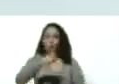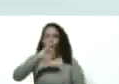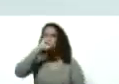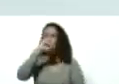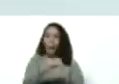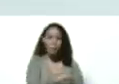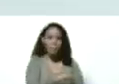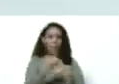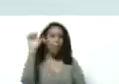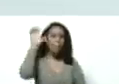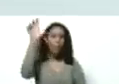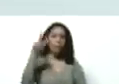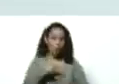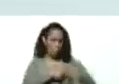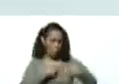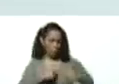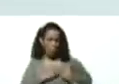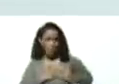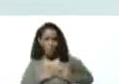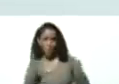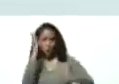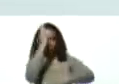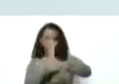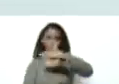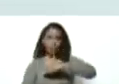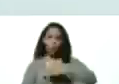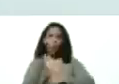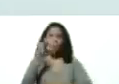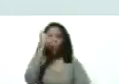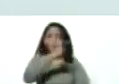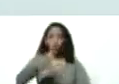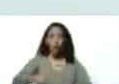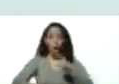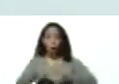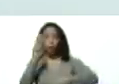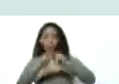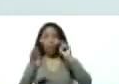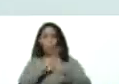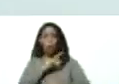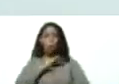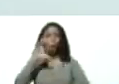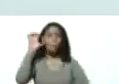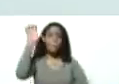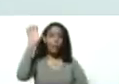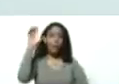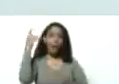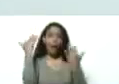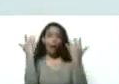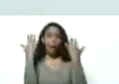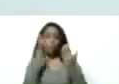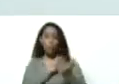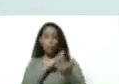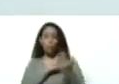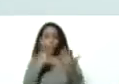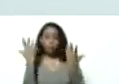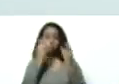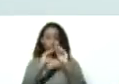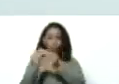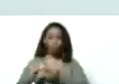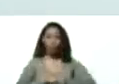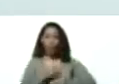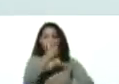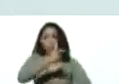corazón humilde de la gente que construye su país con sus propias manos de la gente que se siente